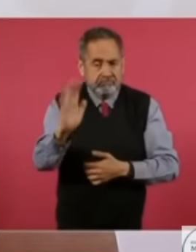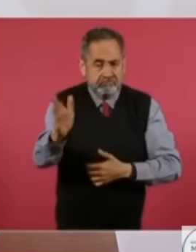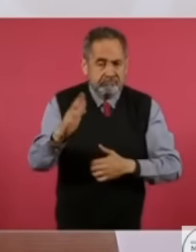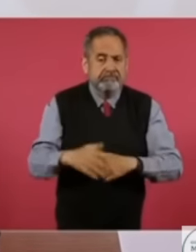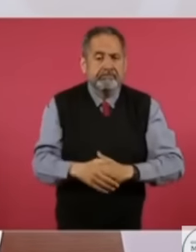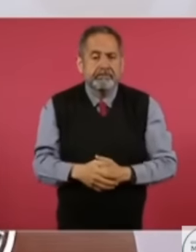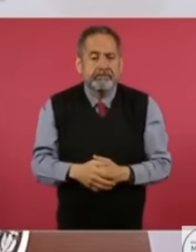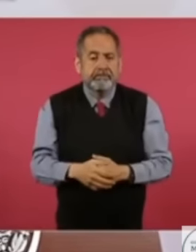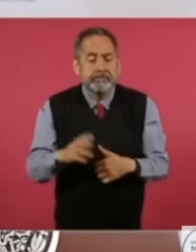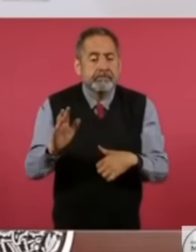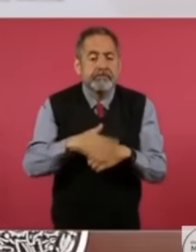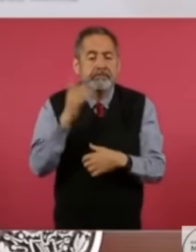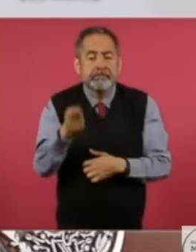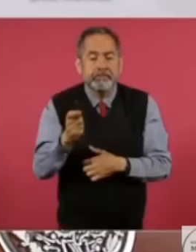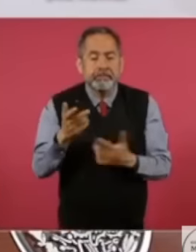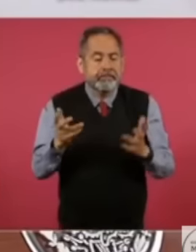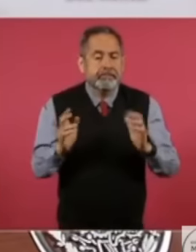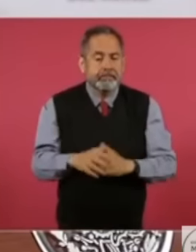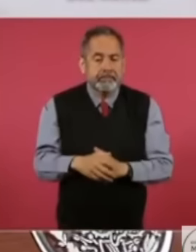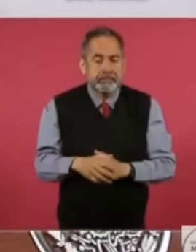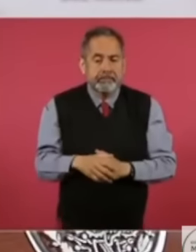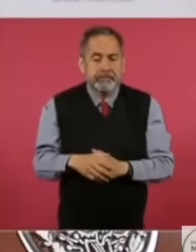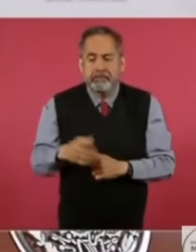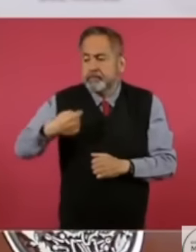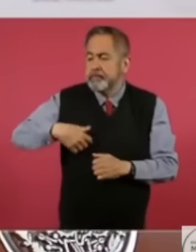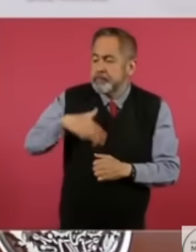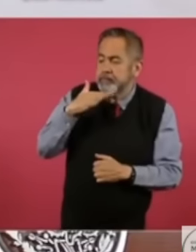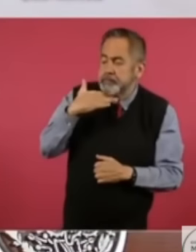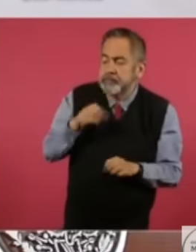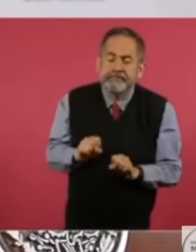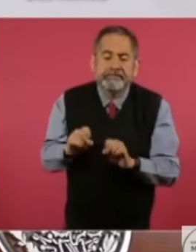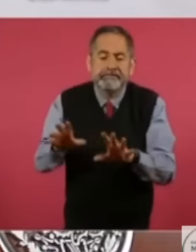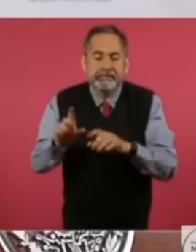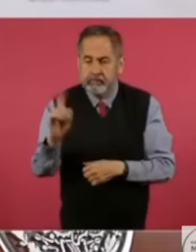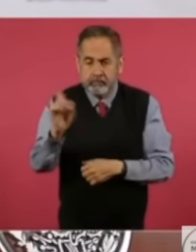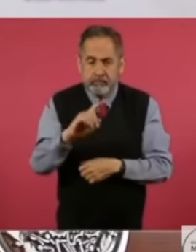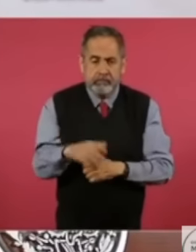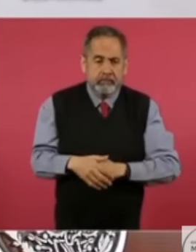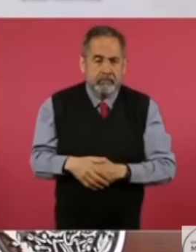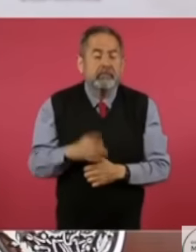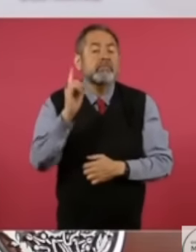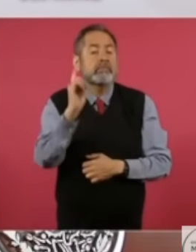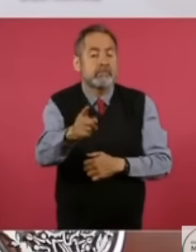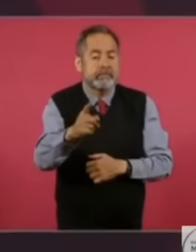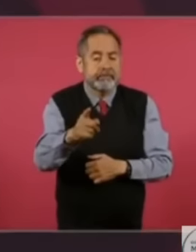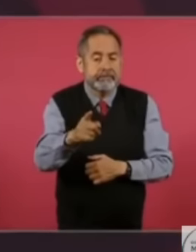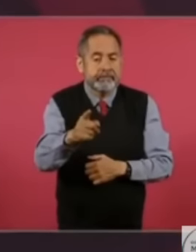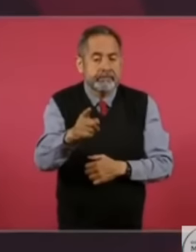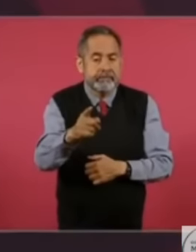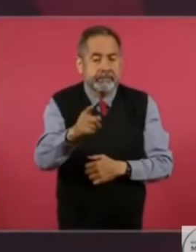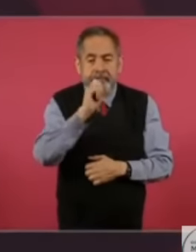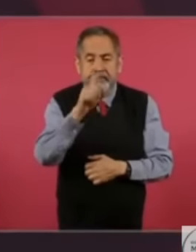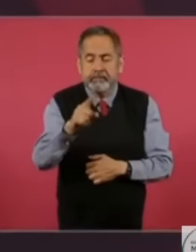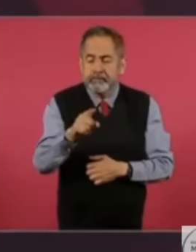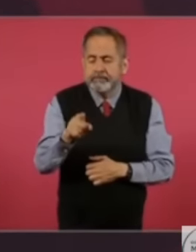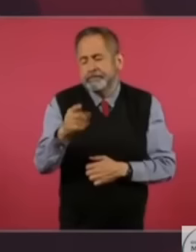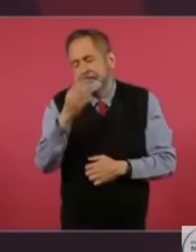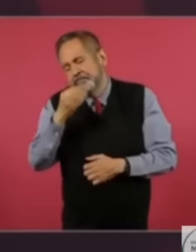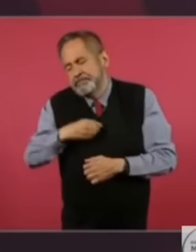porque no solo no hemos permitido la corrupción, no hemos permitido tampoco la